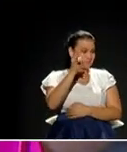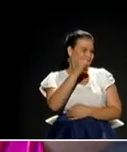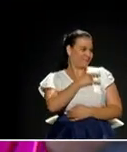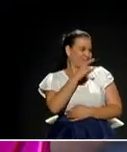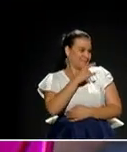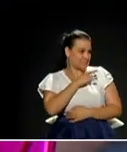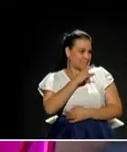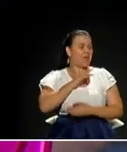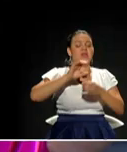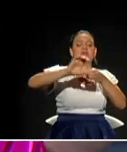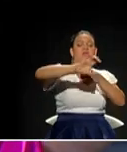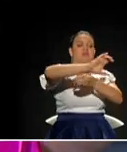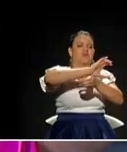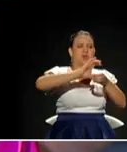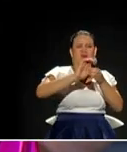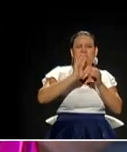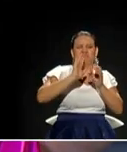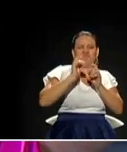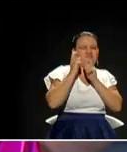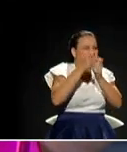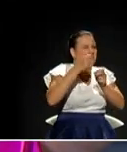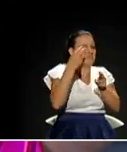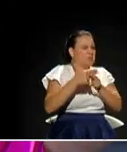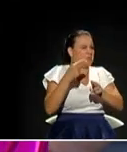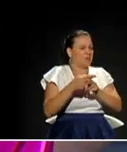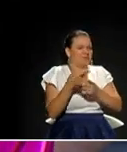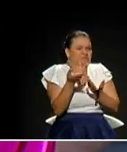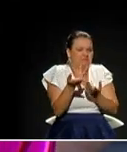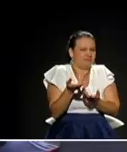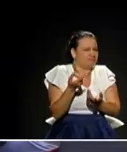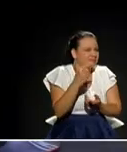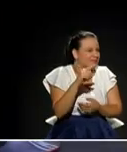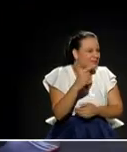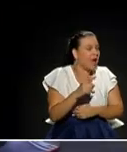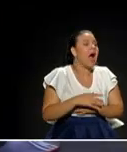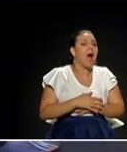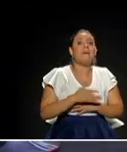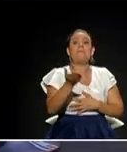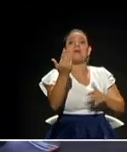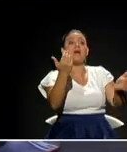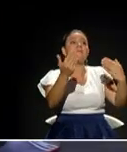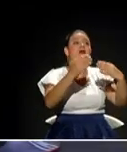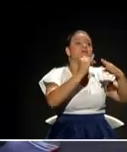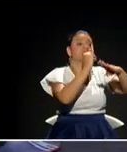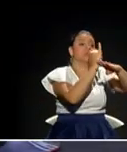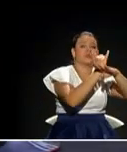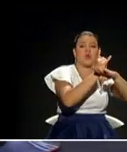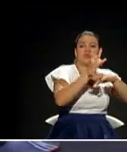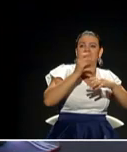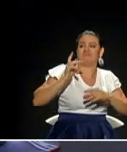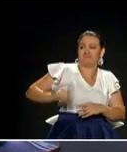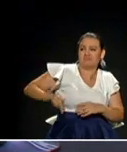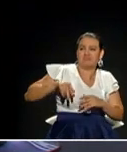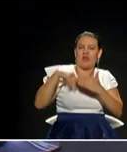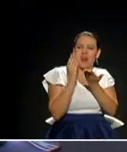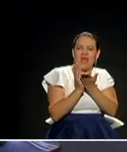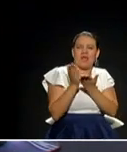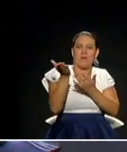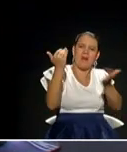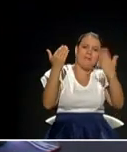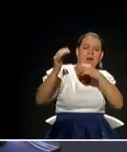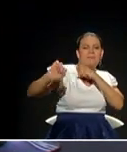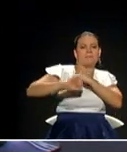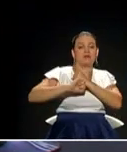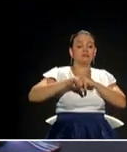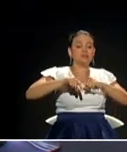se llamó así en algún momento porque buscaba aprovechar todas las instituciones educativas digamos potenciar el centro como